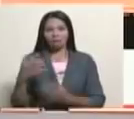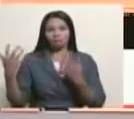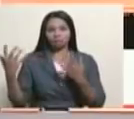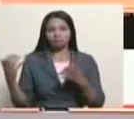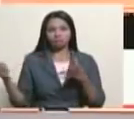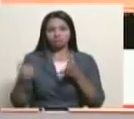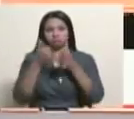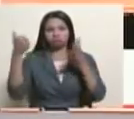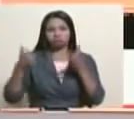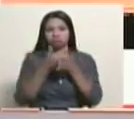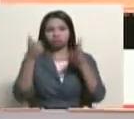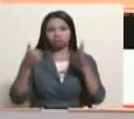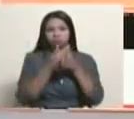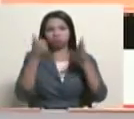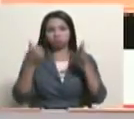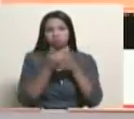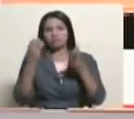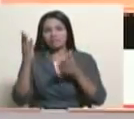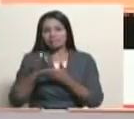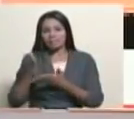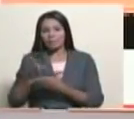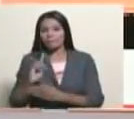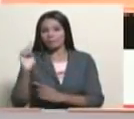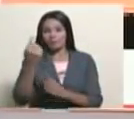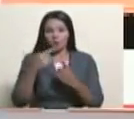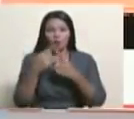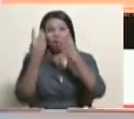agresiones, en primer lugar económicas,